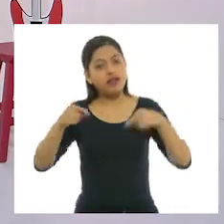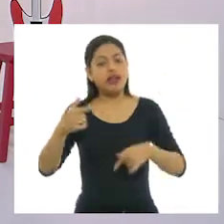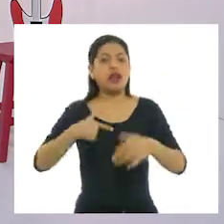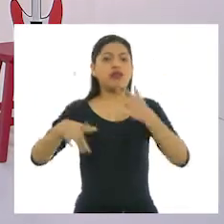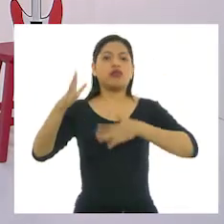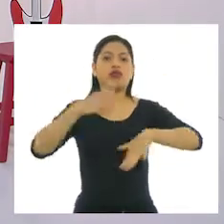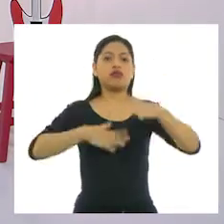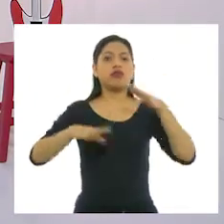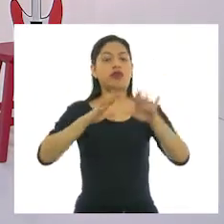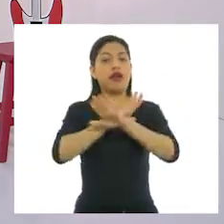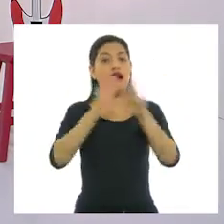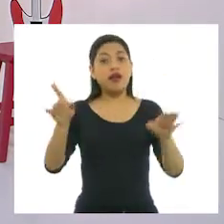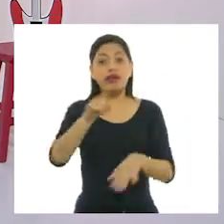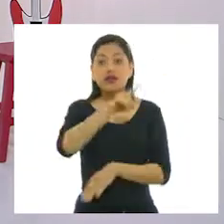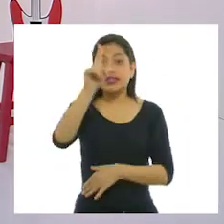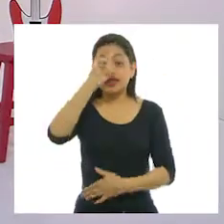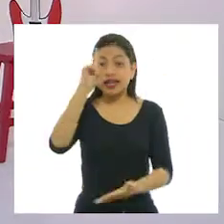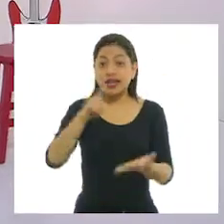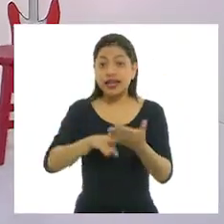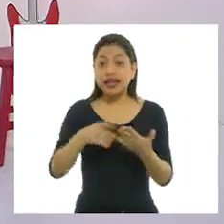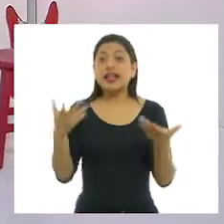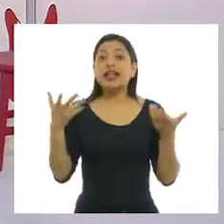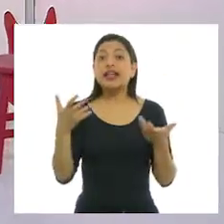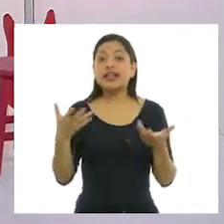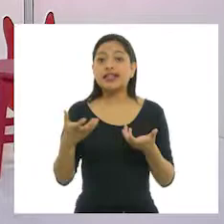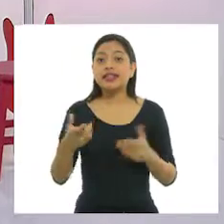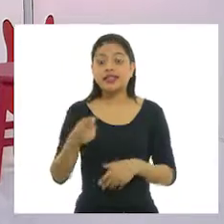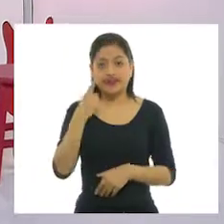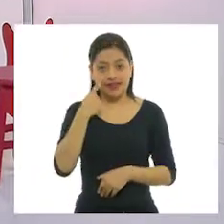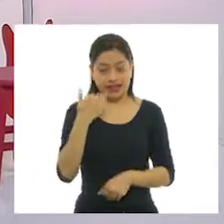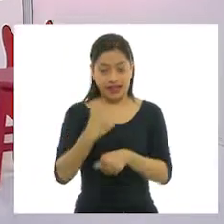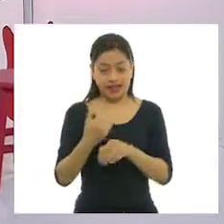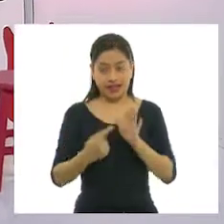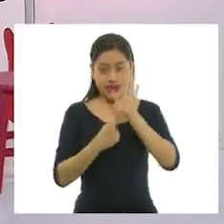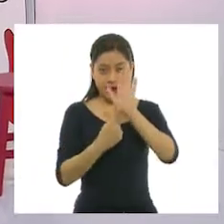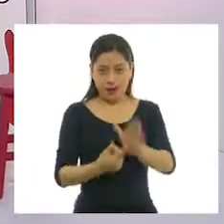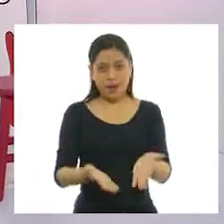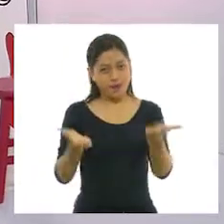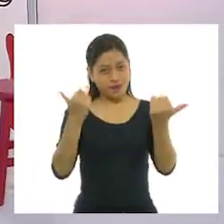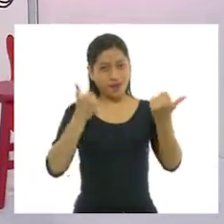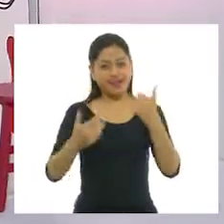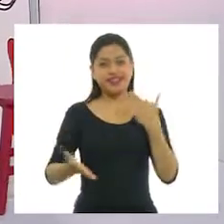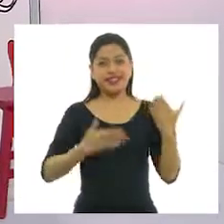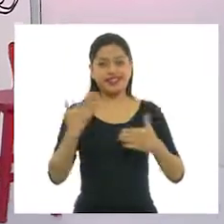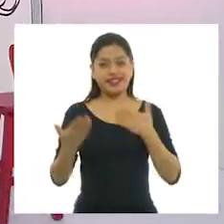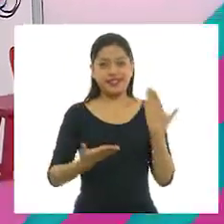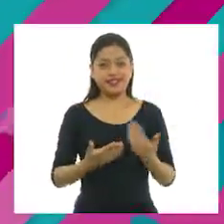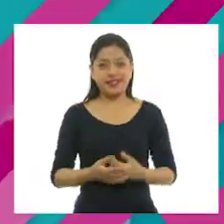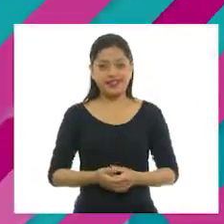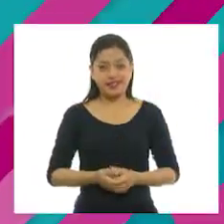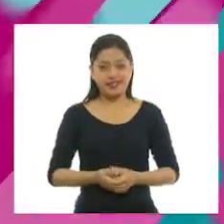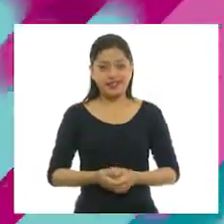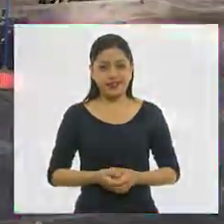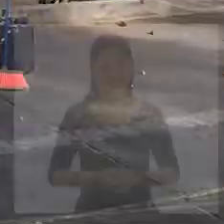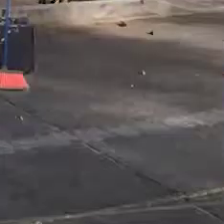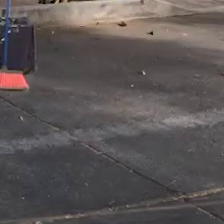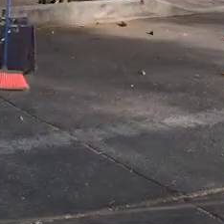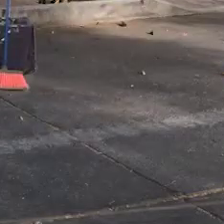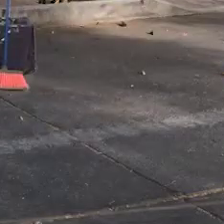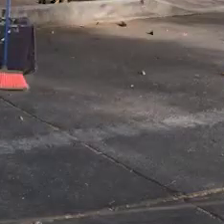cansé. ¿Qué creen que vamos a hacer ahora? Vamos a ver el sketch musical para divertirnos mucho. ¡Adelante, Alfonso!